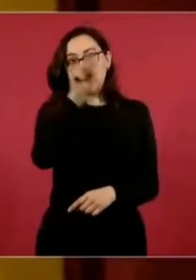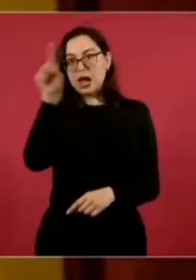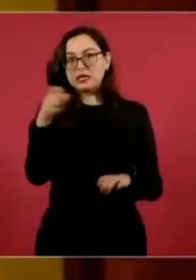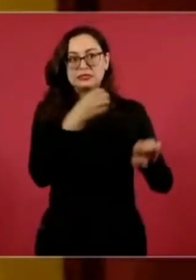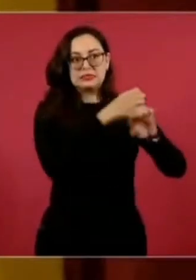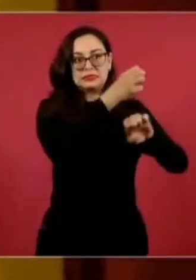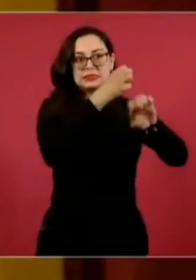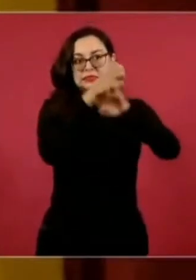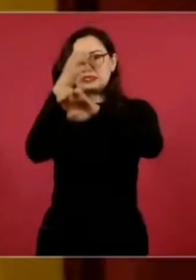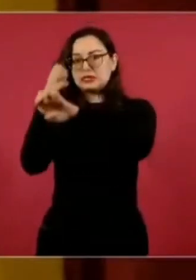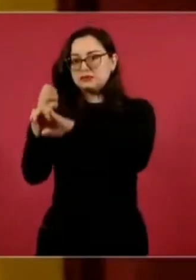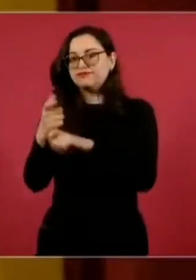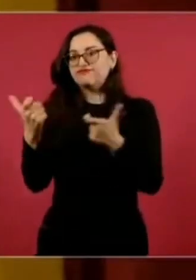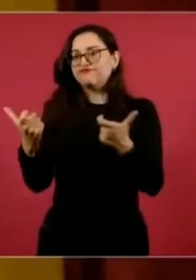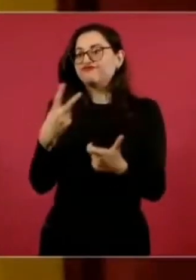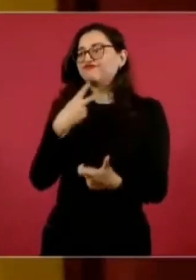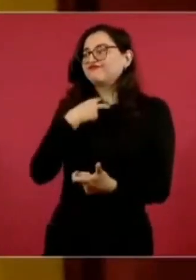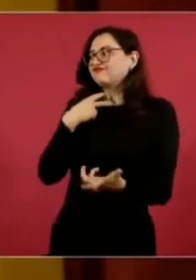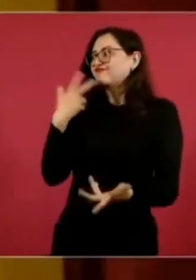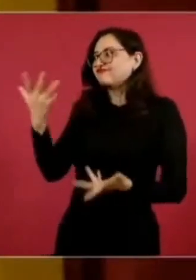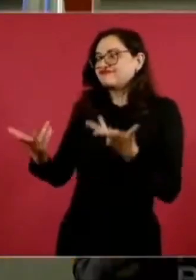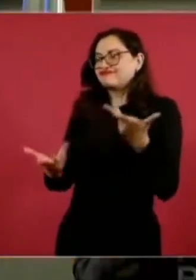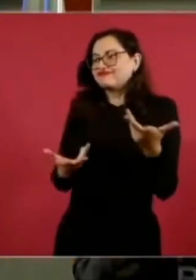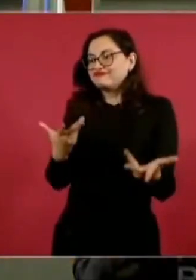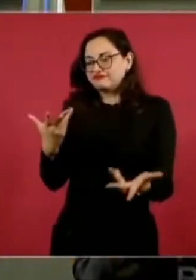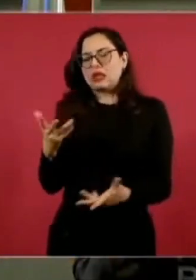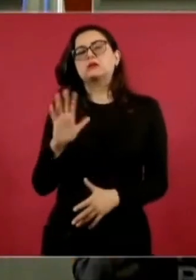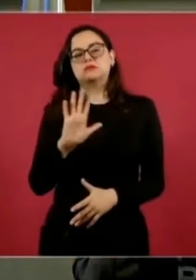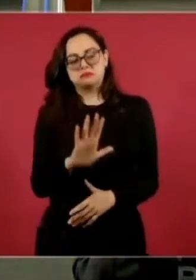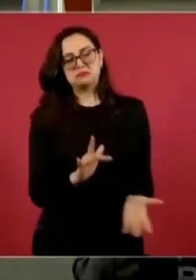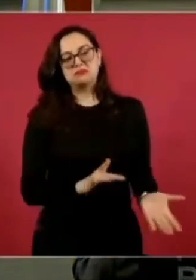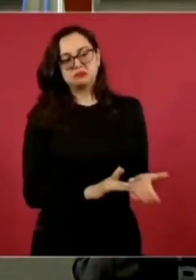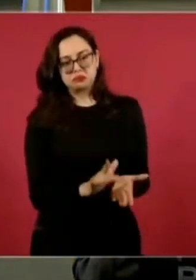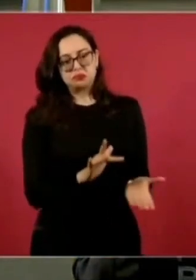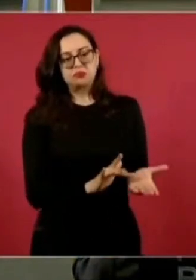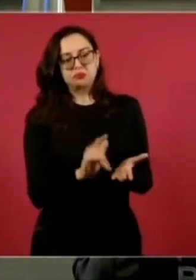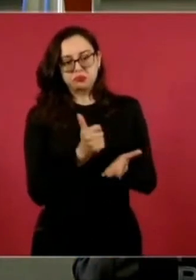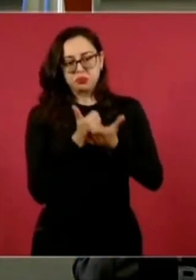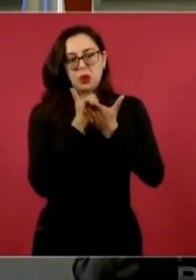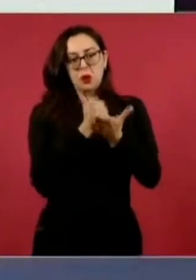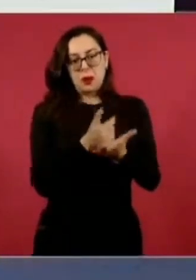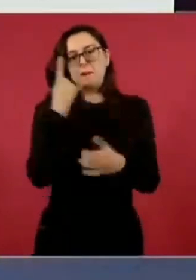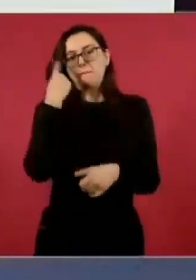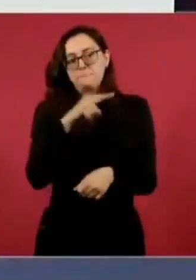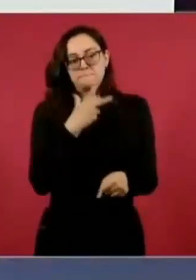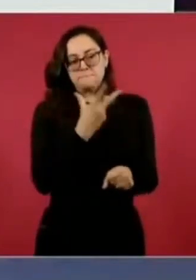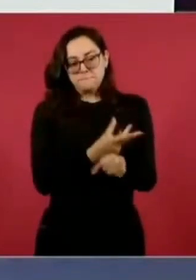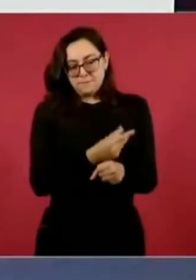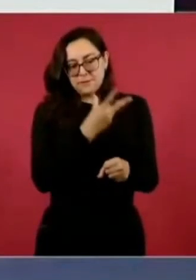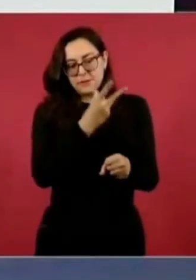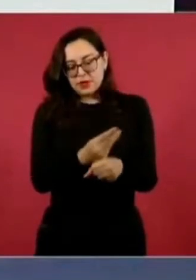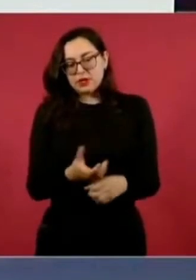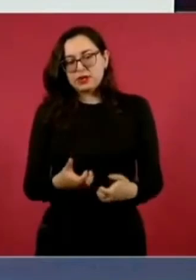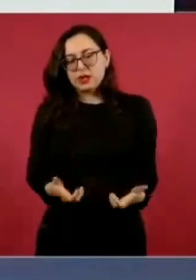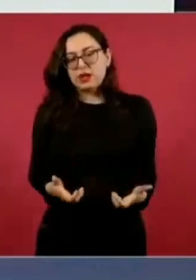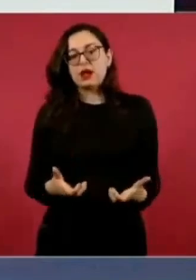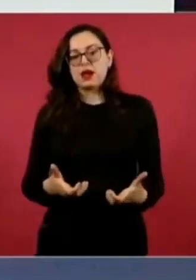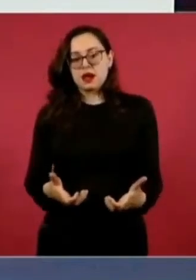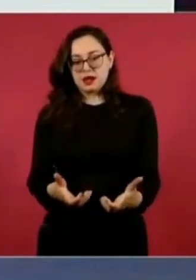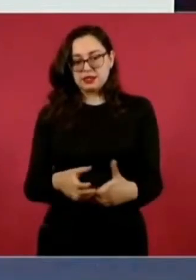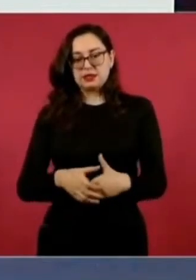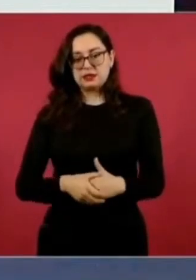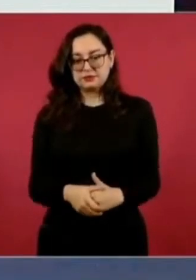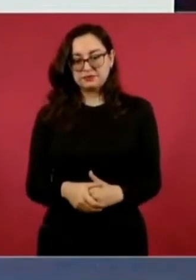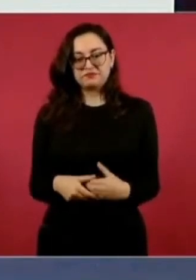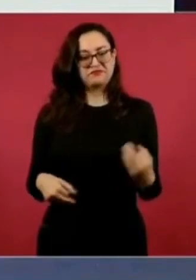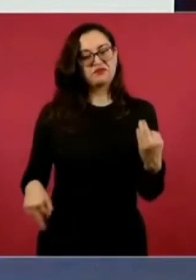municipios para dar un buen servicio en materia de todo